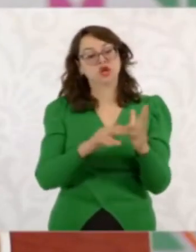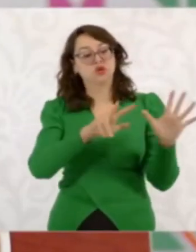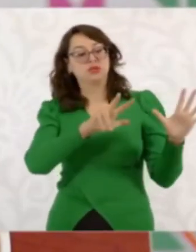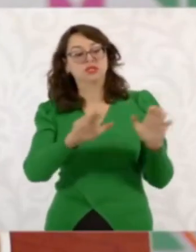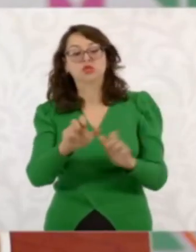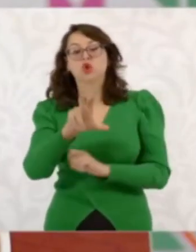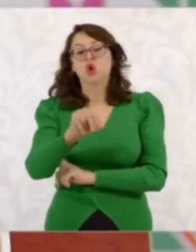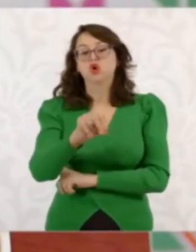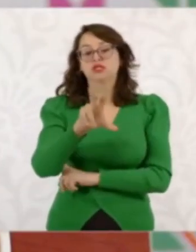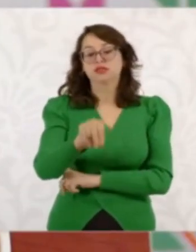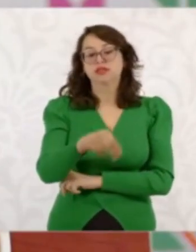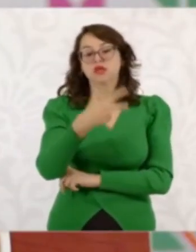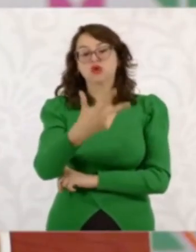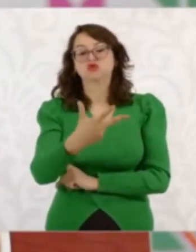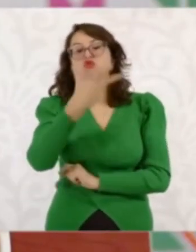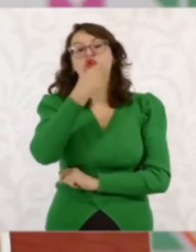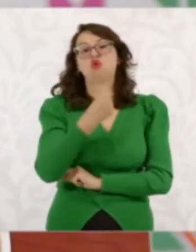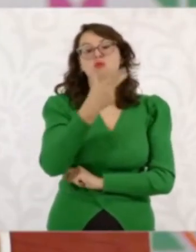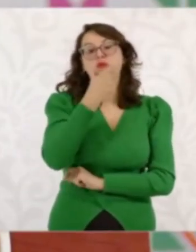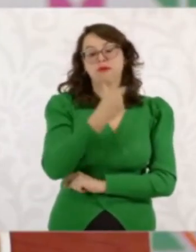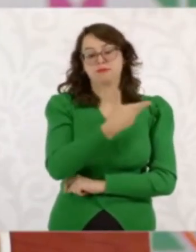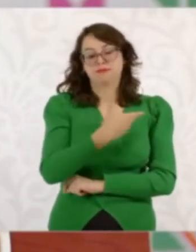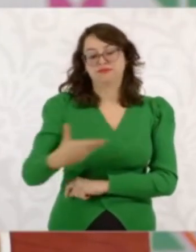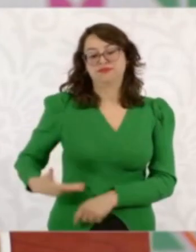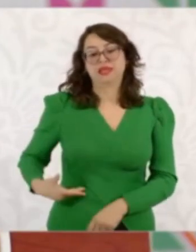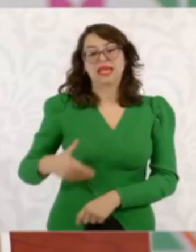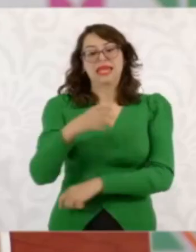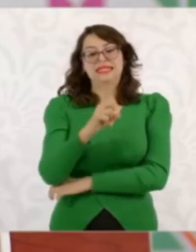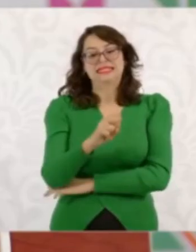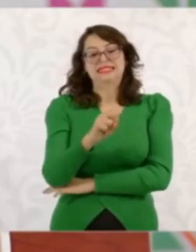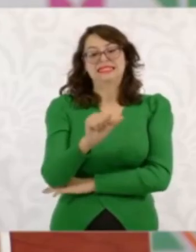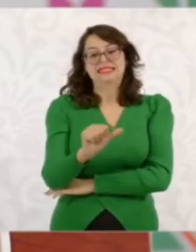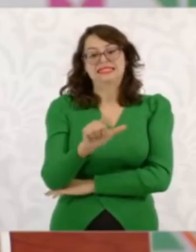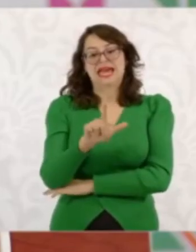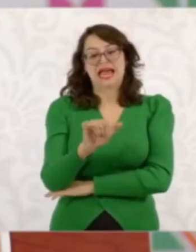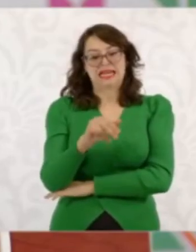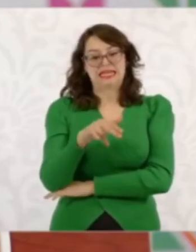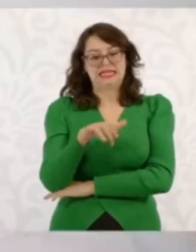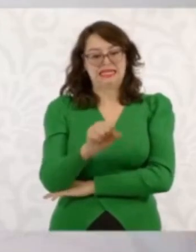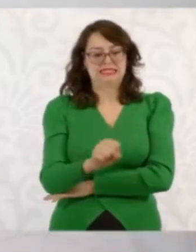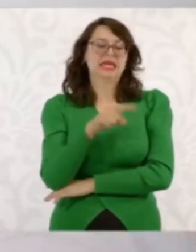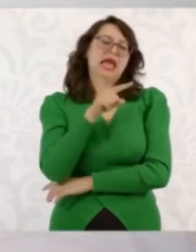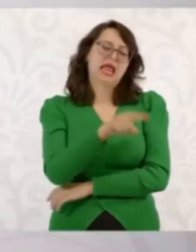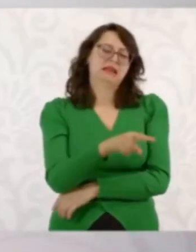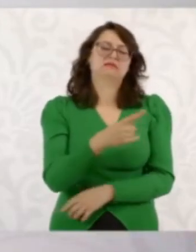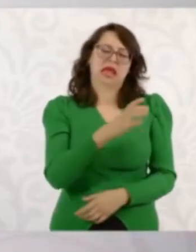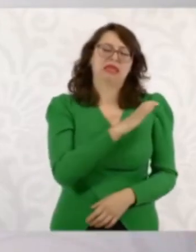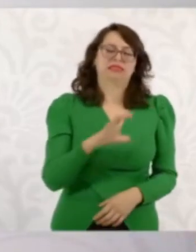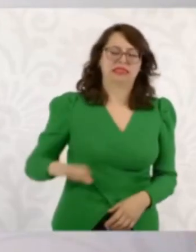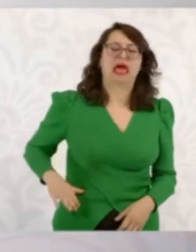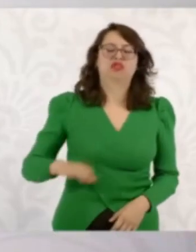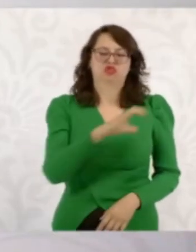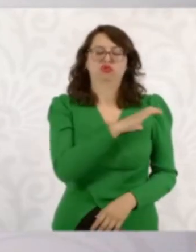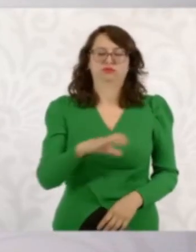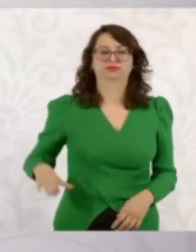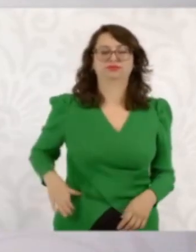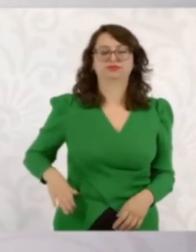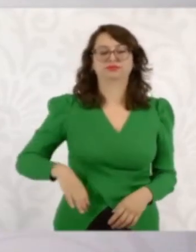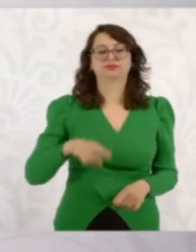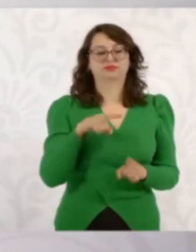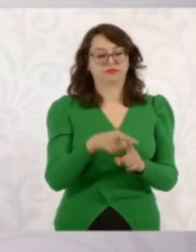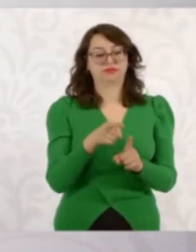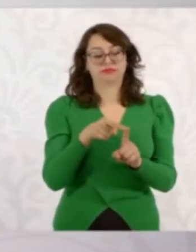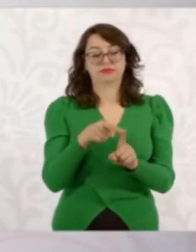cuando Salinas de Gortari es el candidato del PRI, y desde